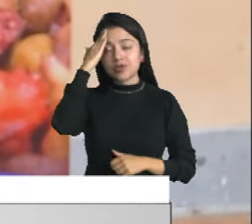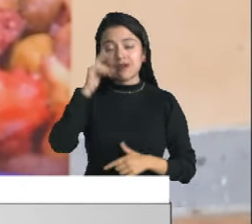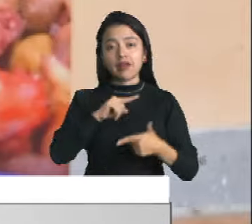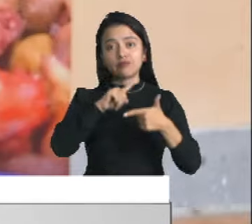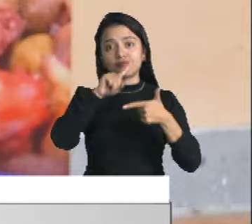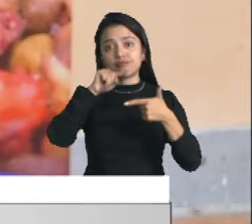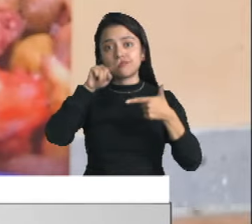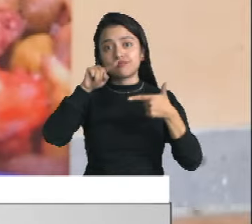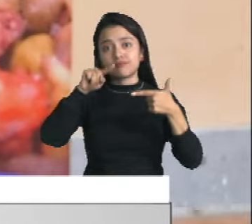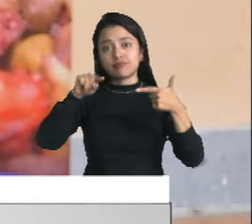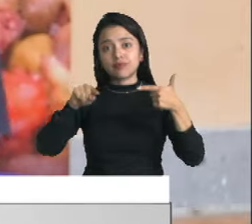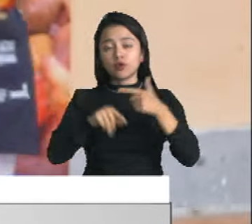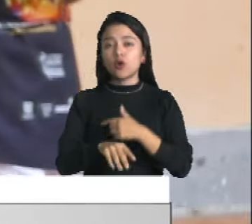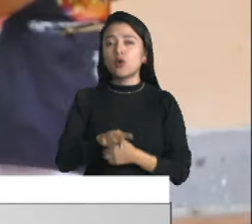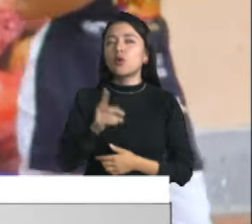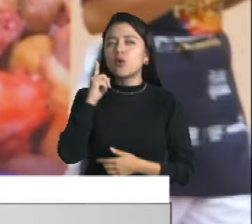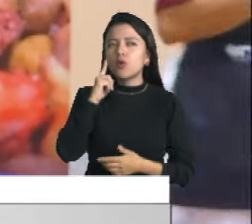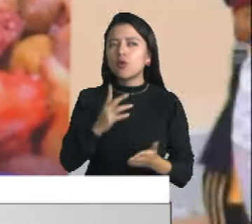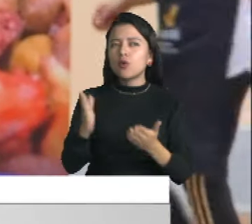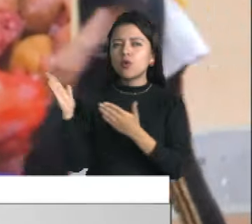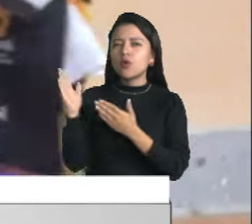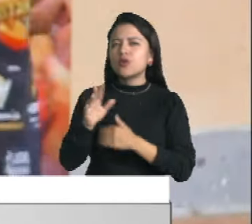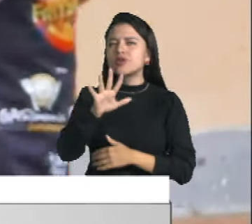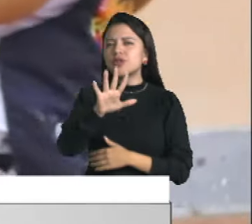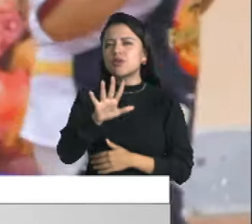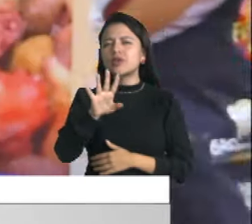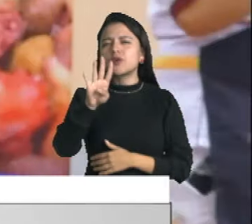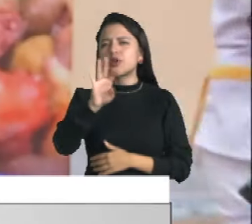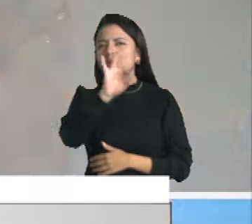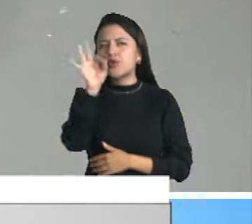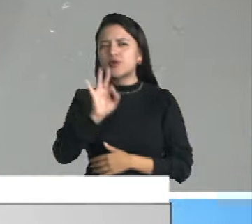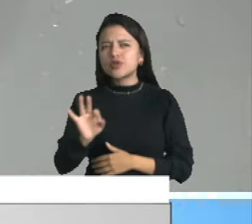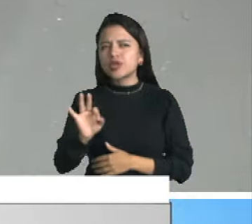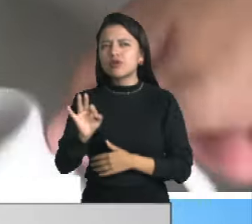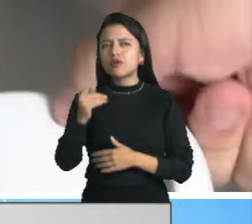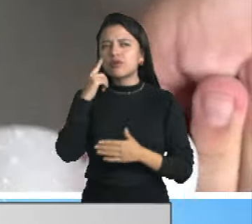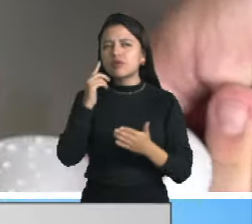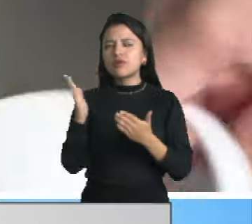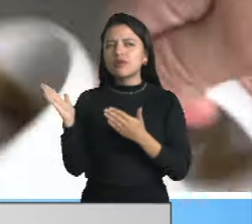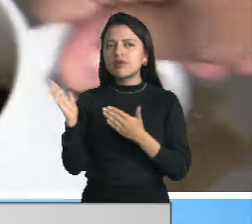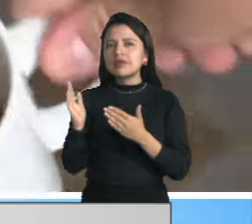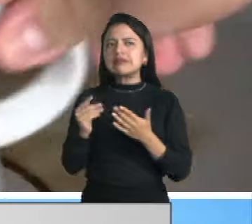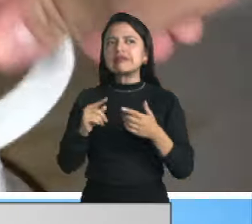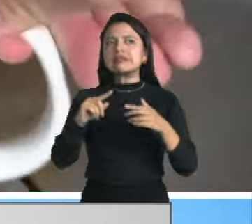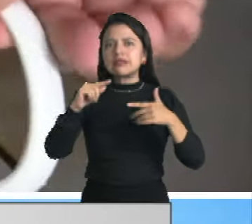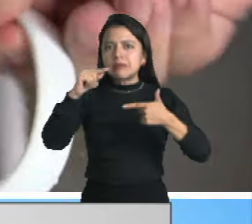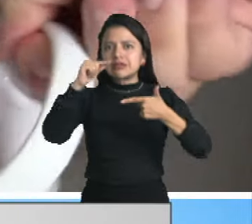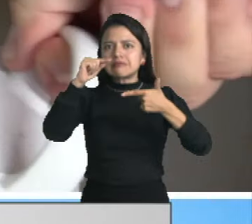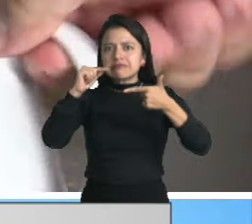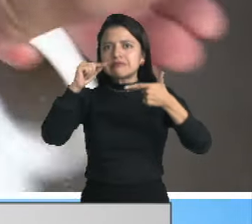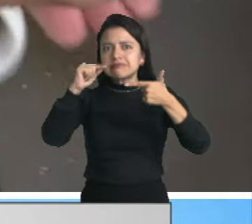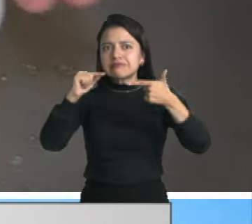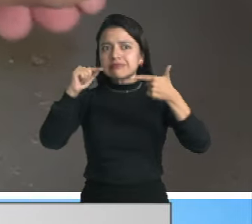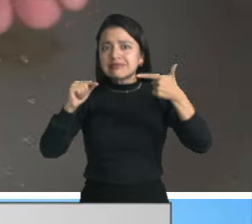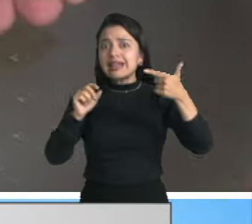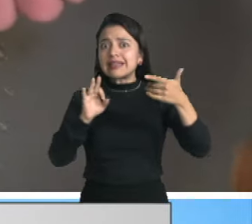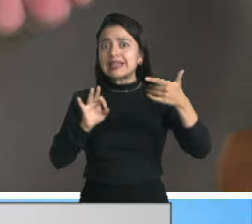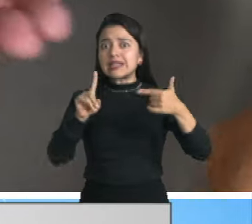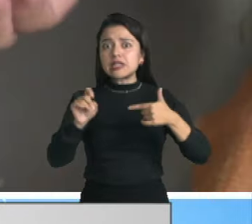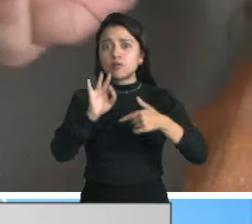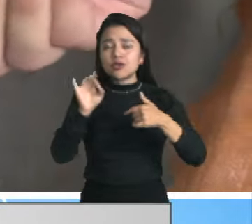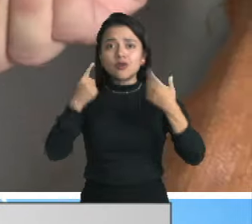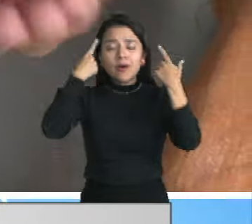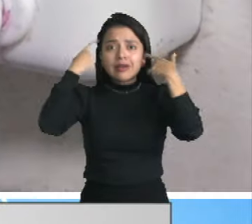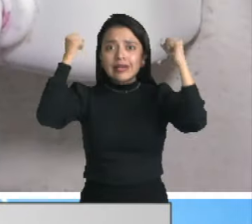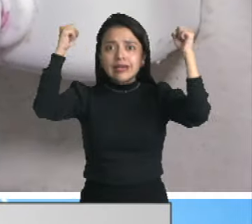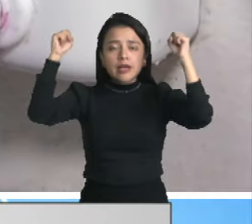momento su ocupación es del 44,54% y se acerca cada vez más ese nivel donde las autoridades van a prender las alarmas y